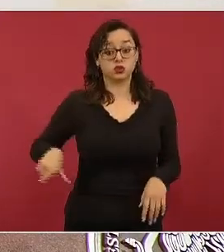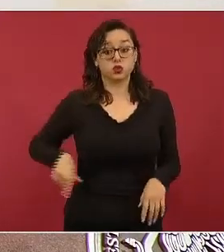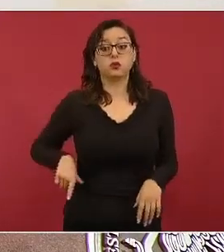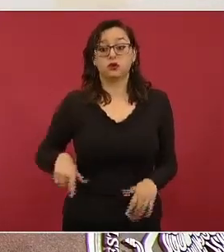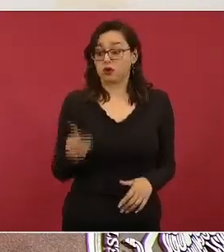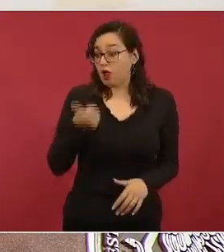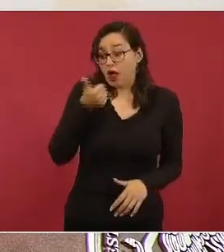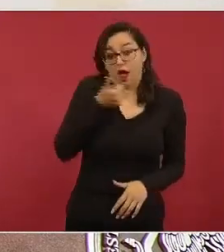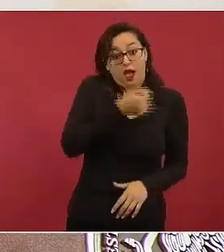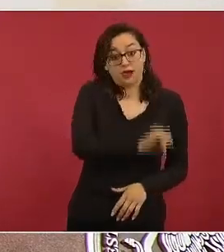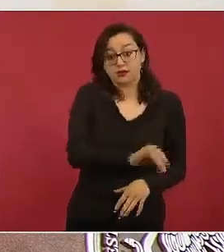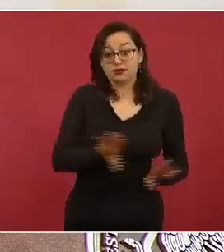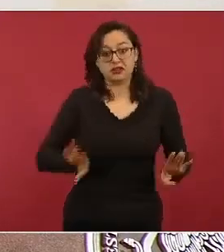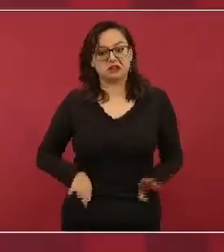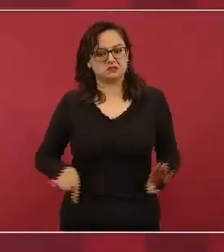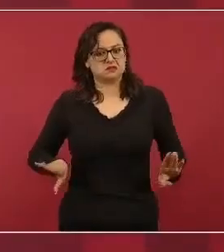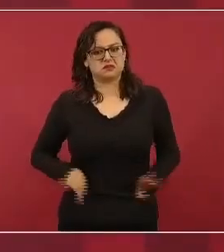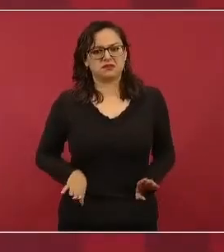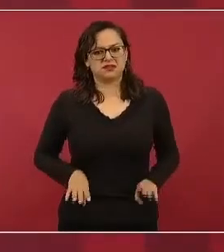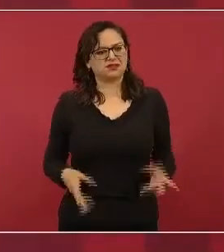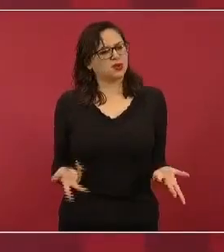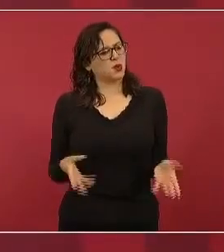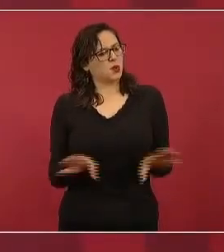¿Qué se creían?